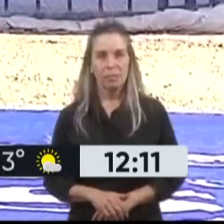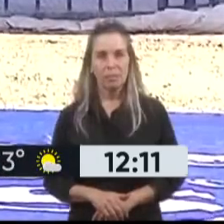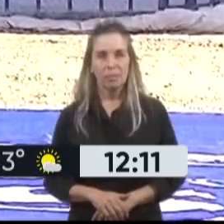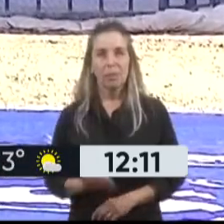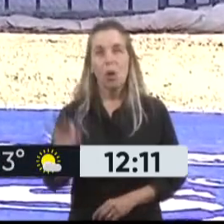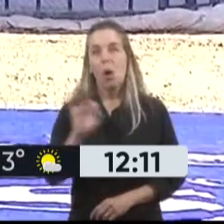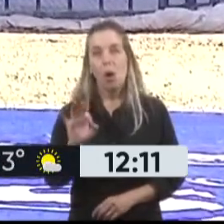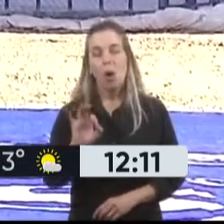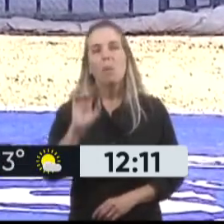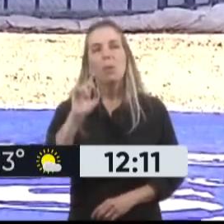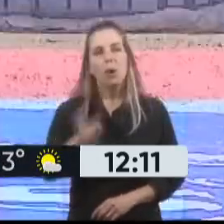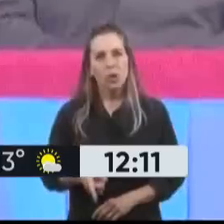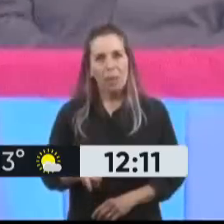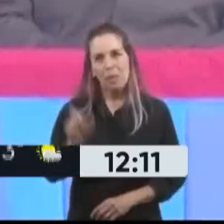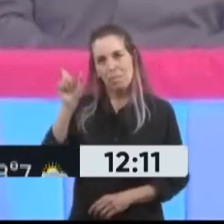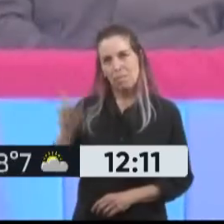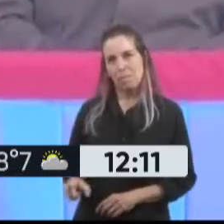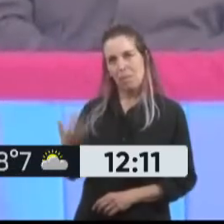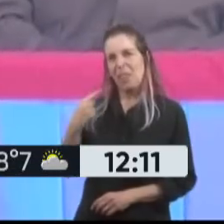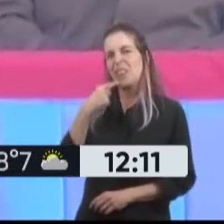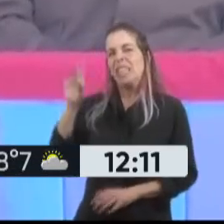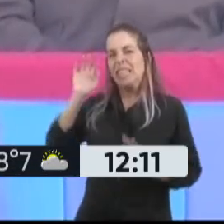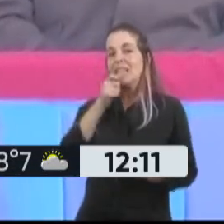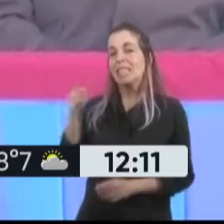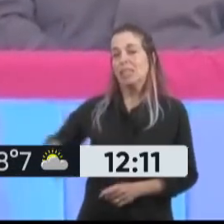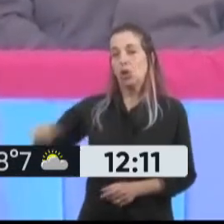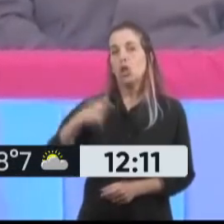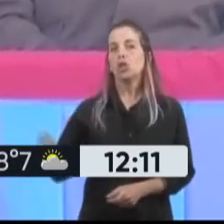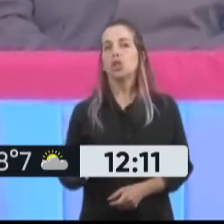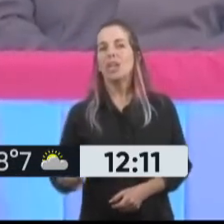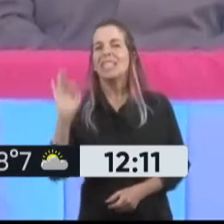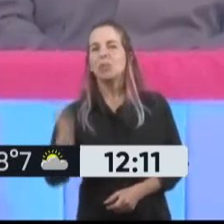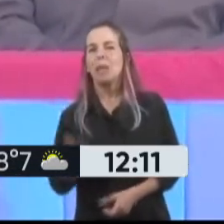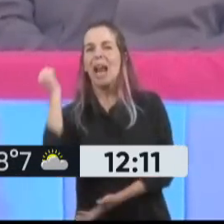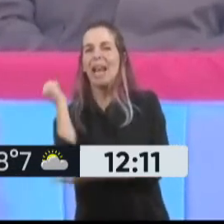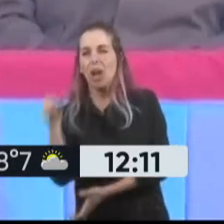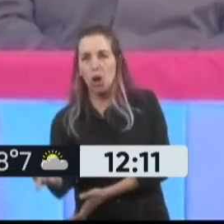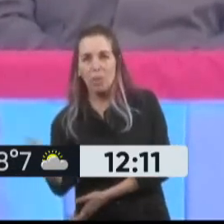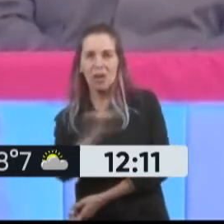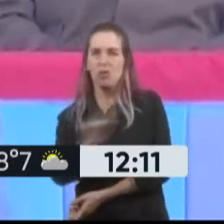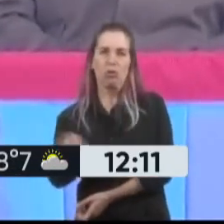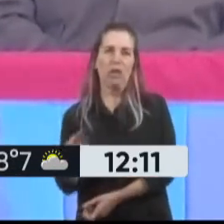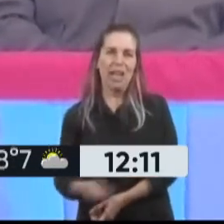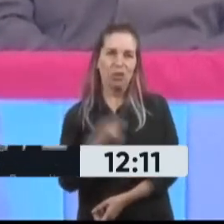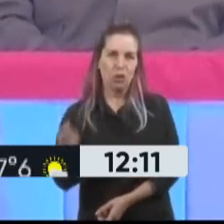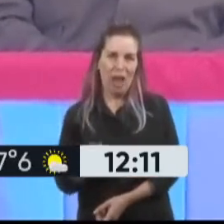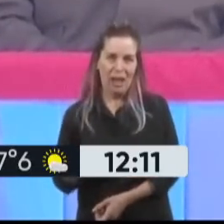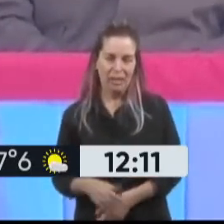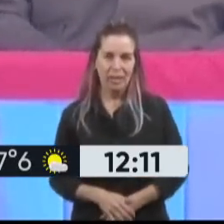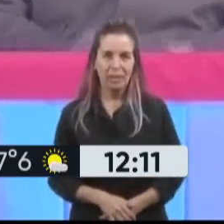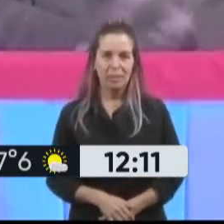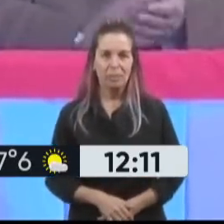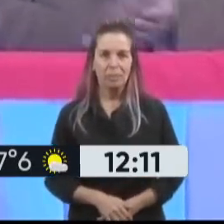O como también decía Hayek, si los socialistas supieran de economía, no serían socialistas.